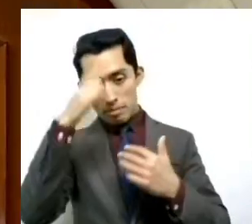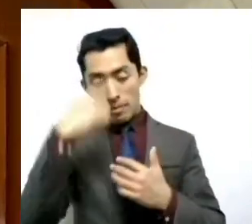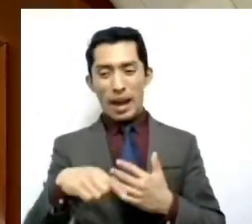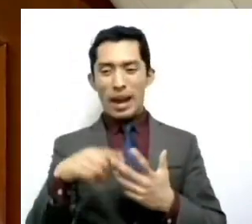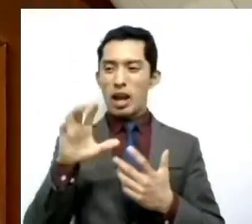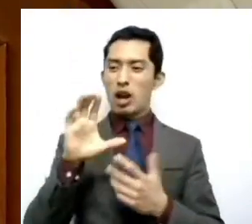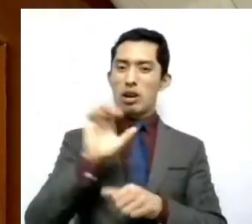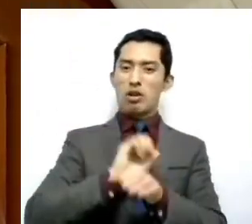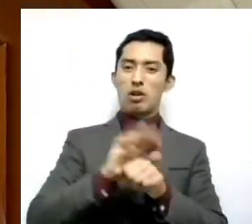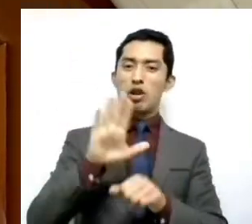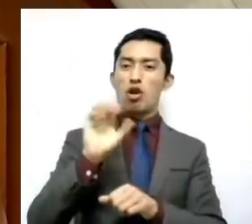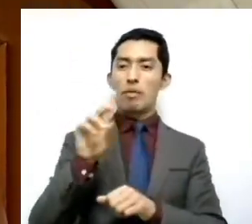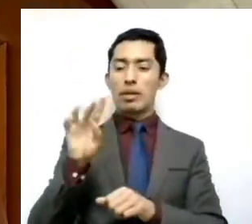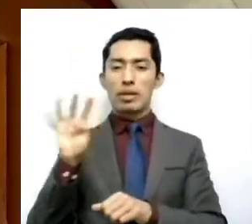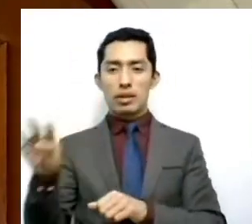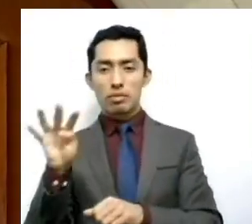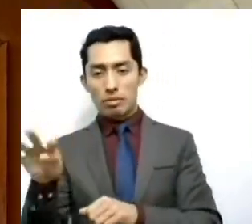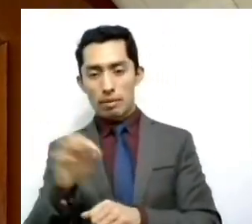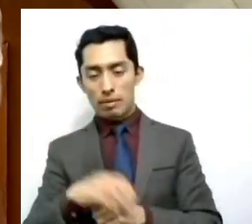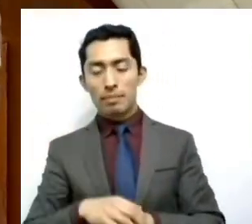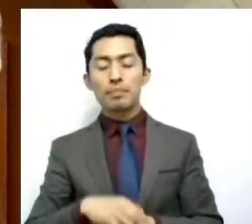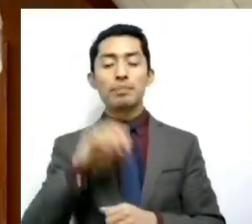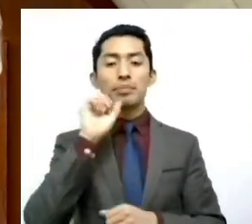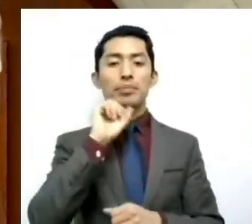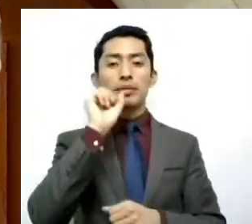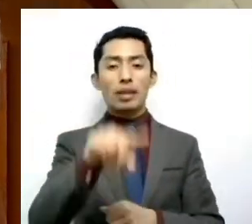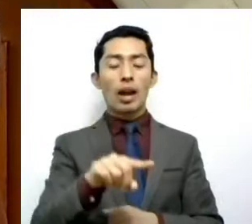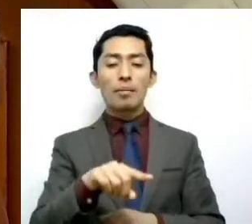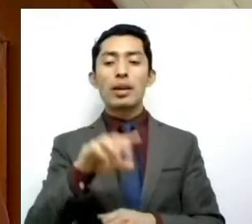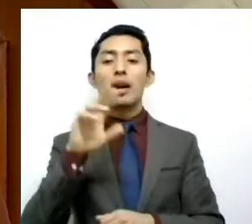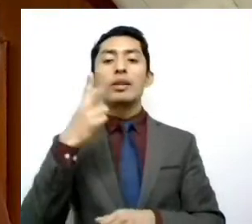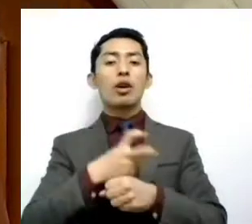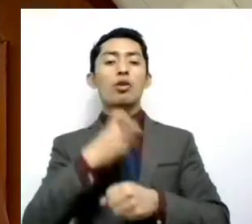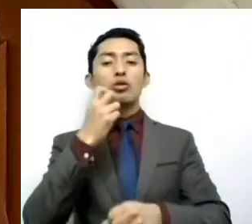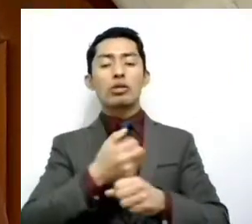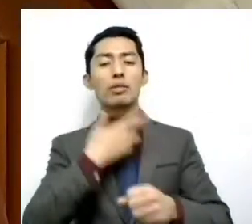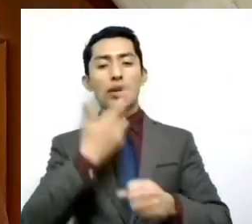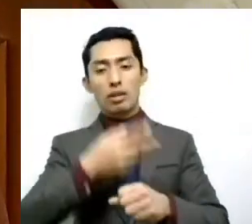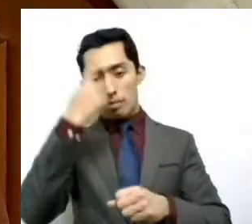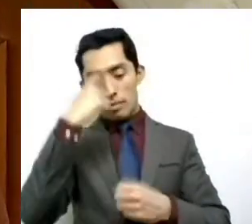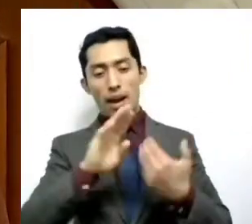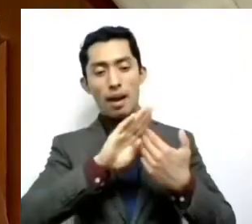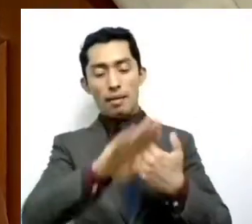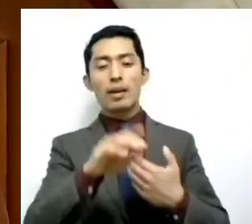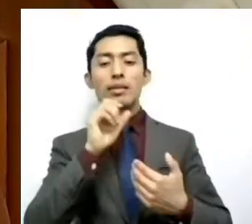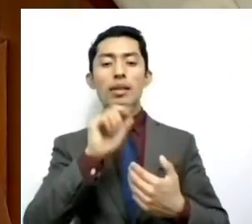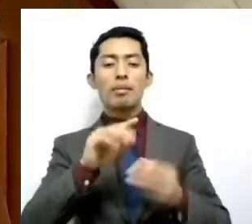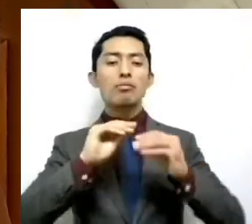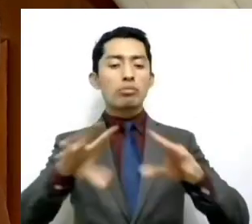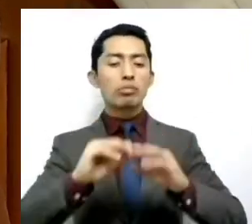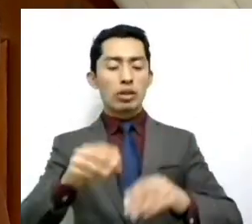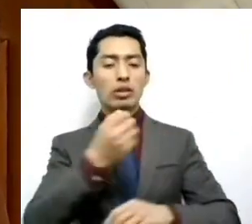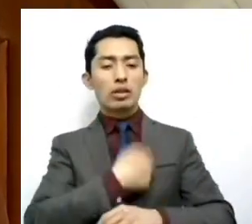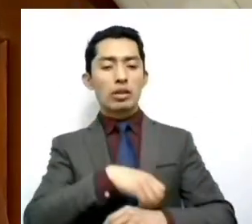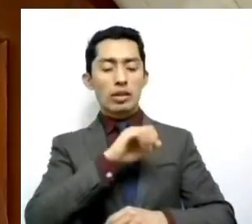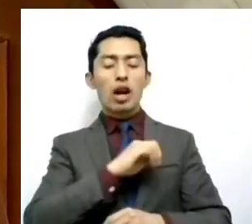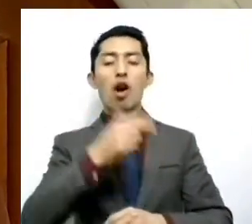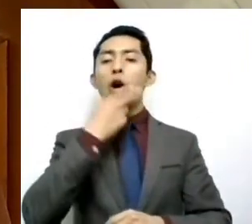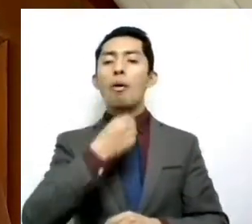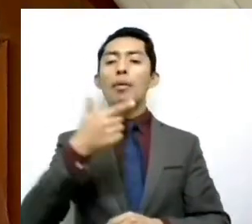COVID-19. Asimismo, el subsecretario de Prevención y Promoción de la Salud, Hugo López-Gatell